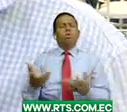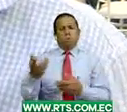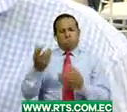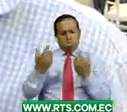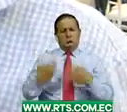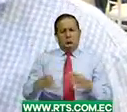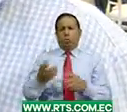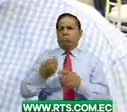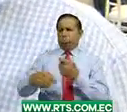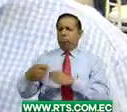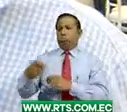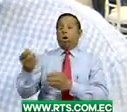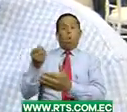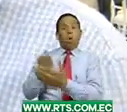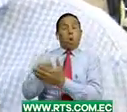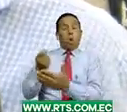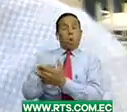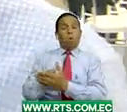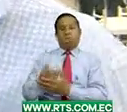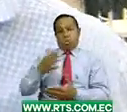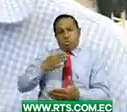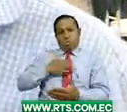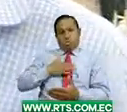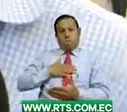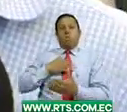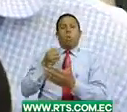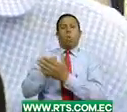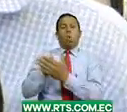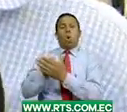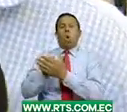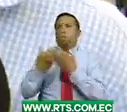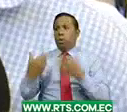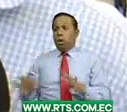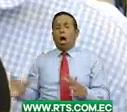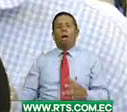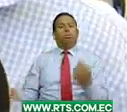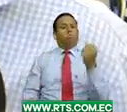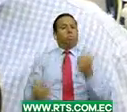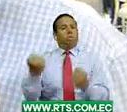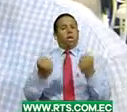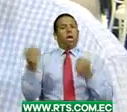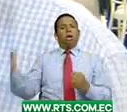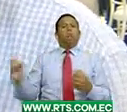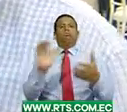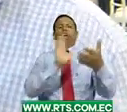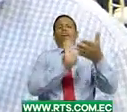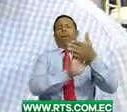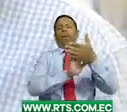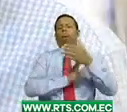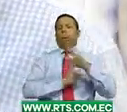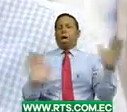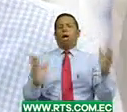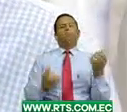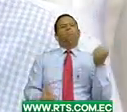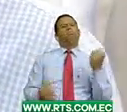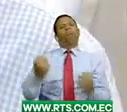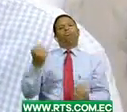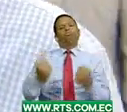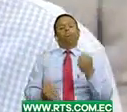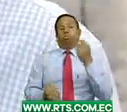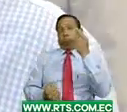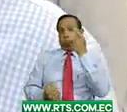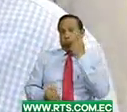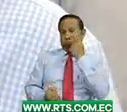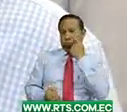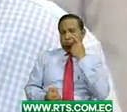están utilizando. Yo también voy a comenzar a utilizarlo en este momento. He pedido que me compren también una tarjeta. Y vamos a ver cómo funciona. Yo creo